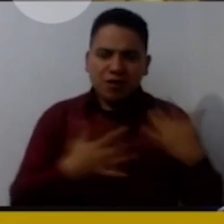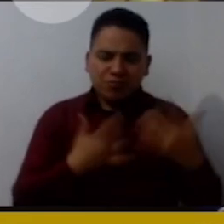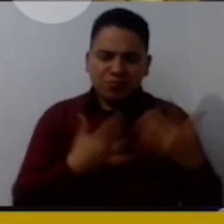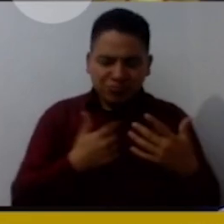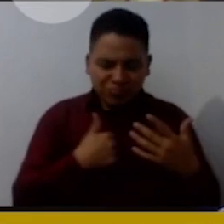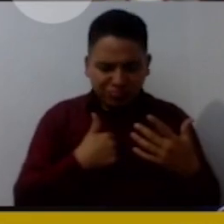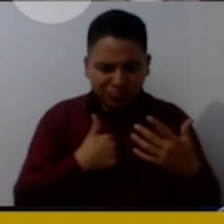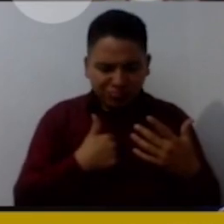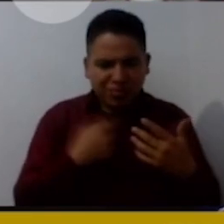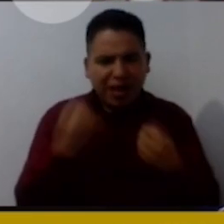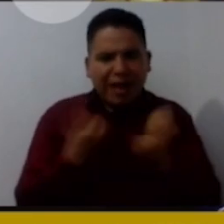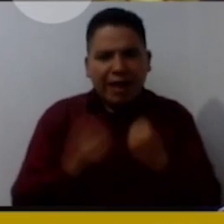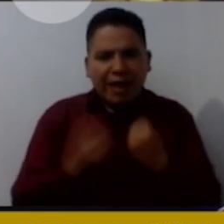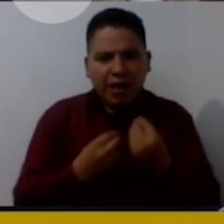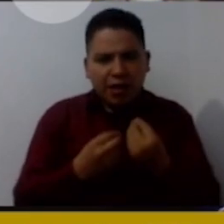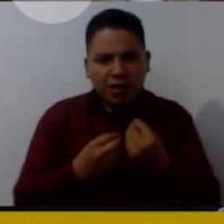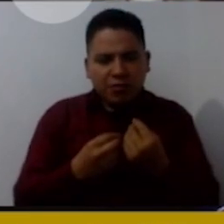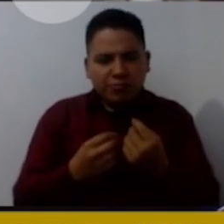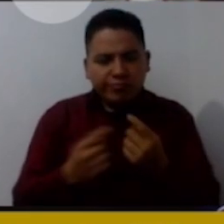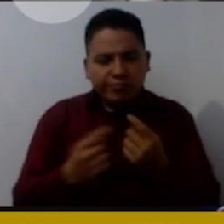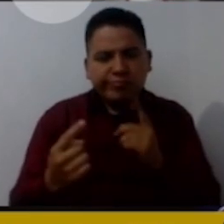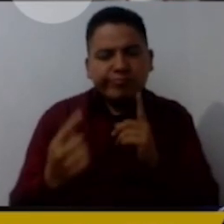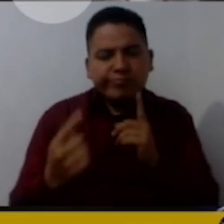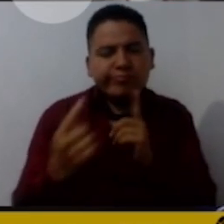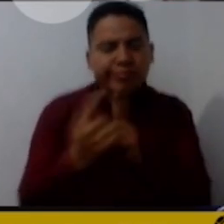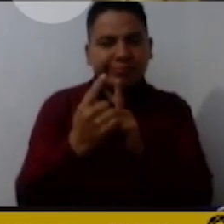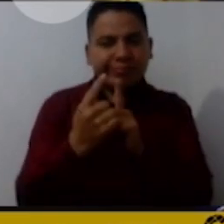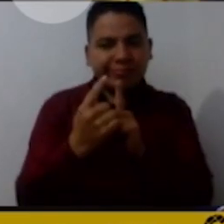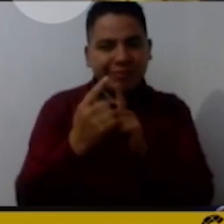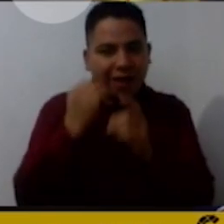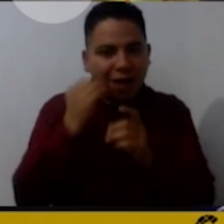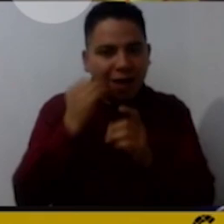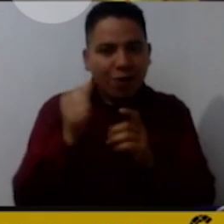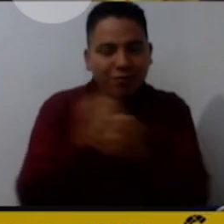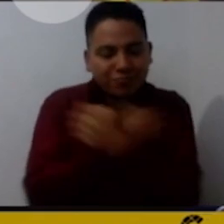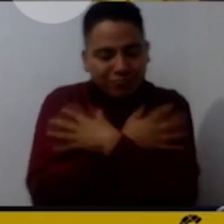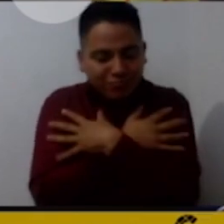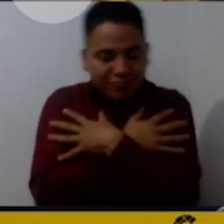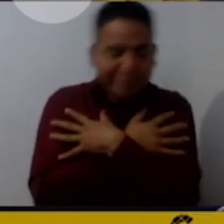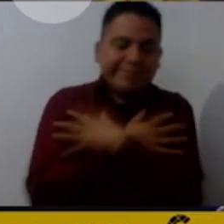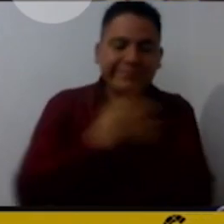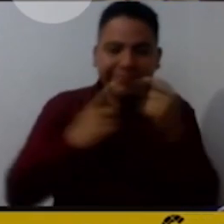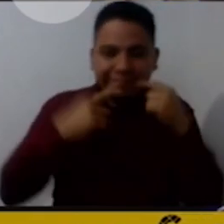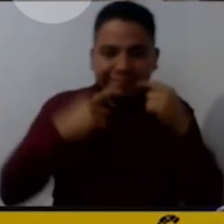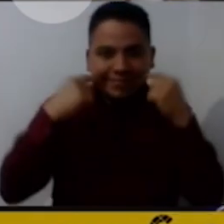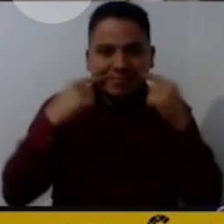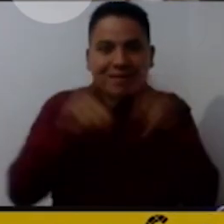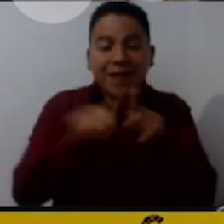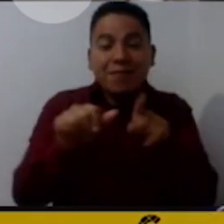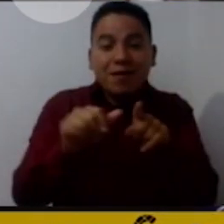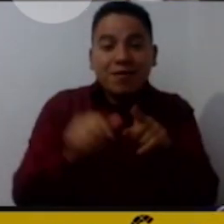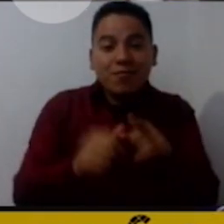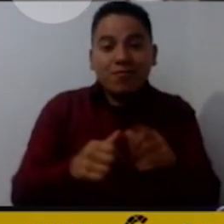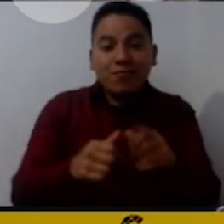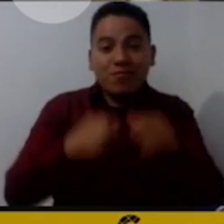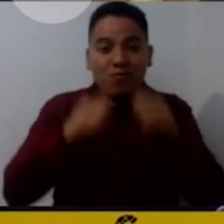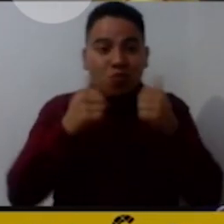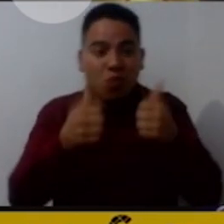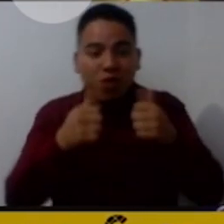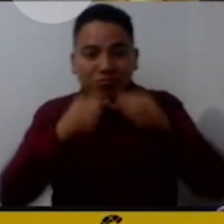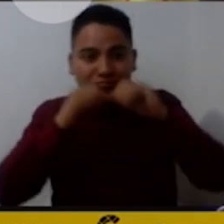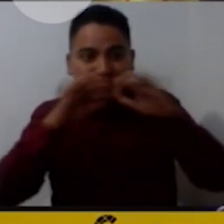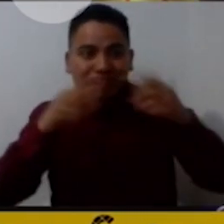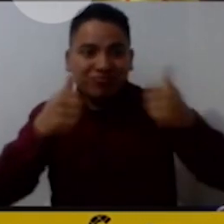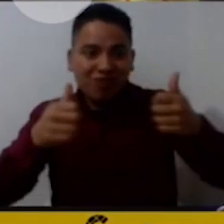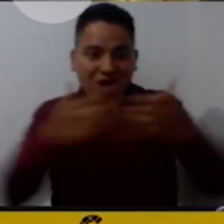trabajo, pero un abrazo de su abuela, la sonrisa de su hermana en las mañanas, los buenos deseos de sus amigos y un gesto